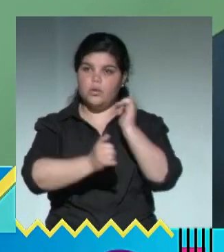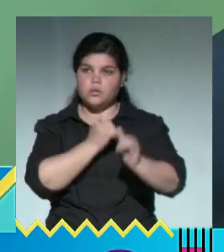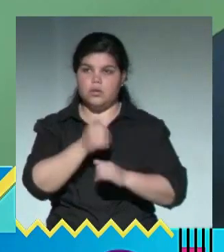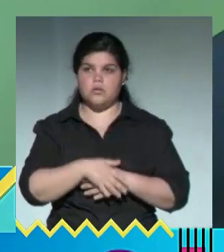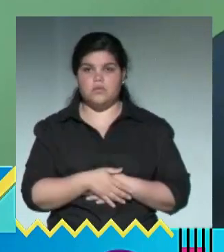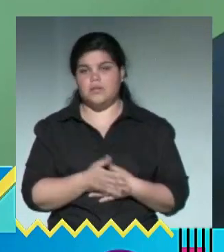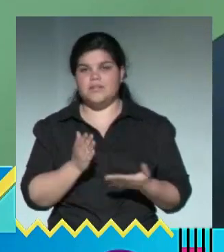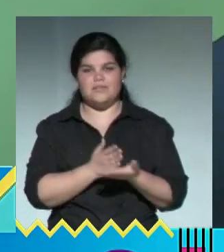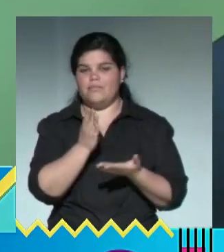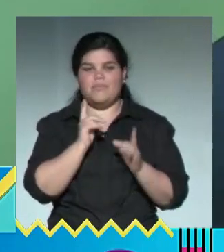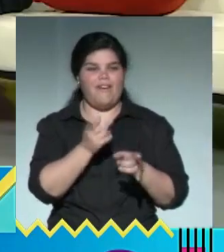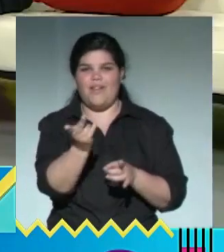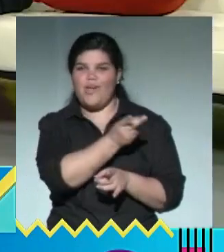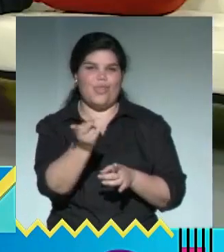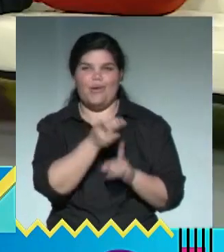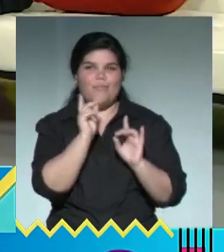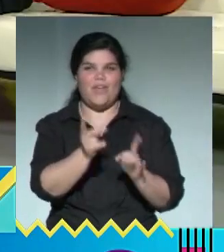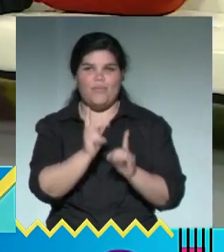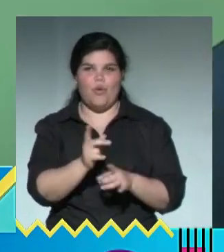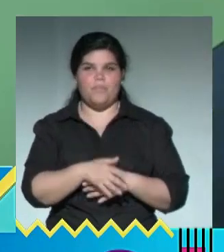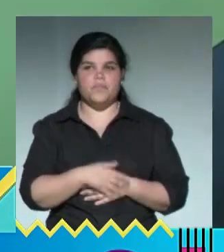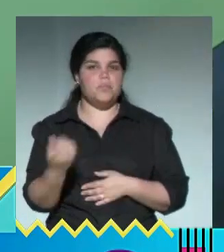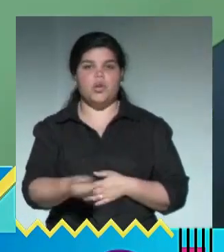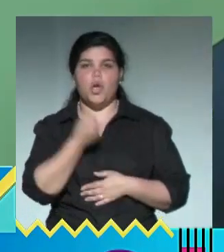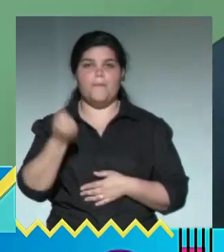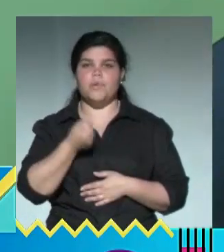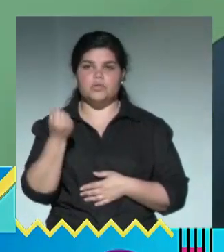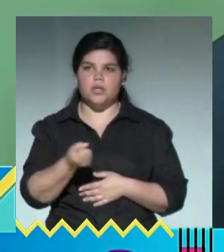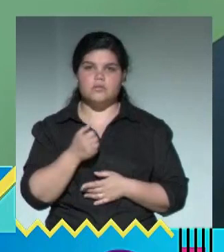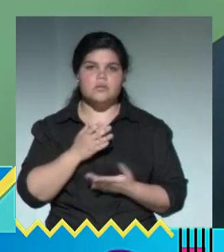yo me imagino que está en el mismo planteo, pero sí, hay que aprovechar y no dejar de